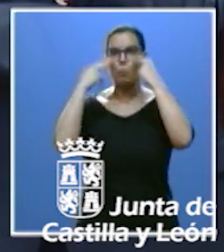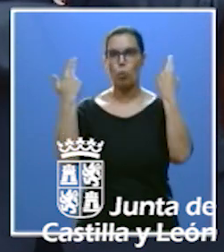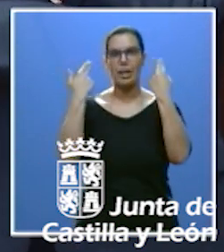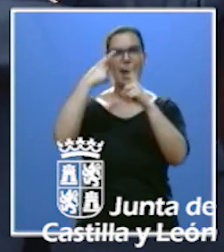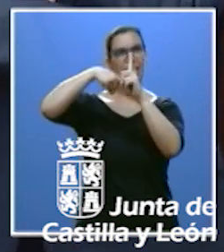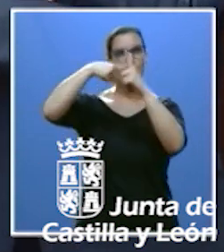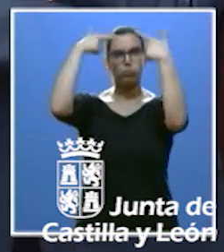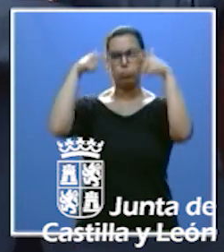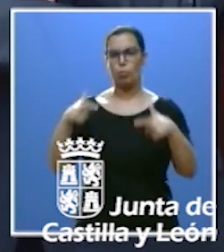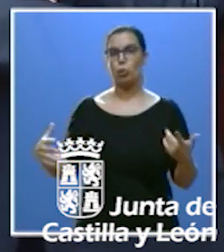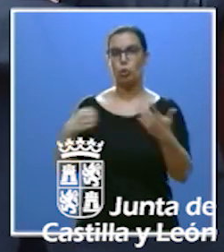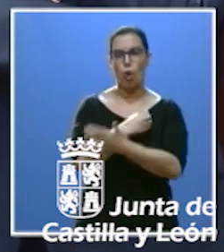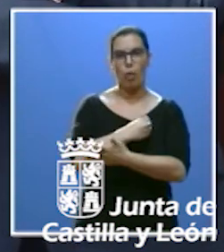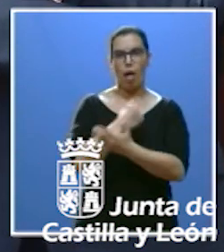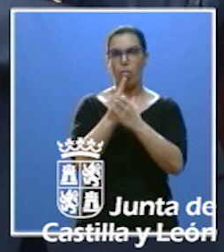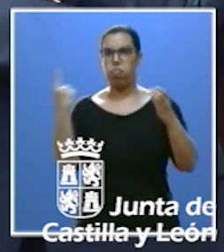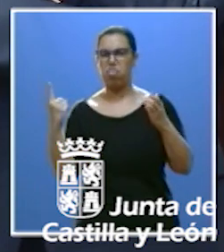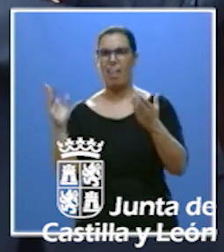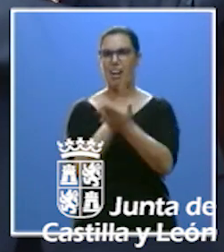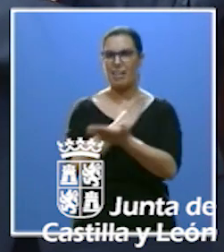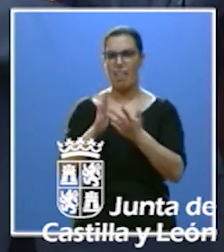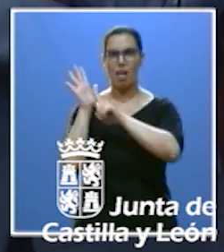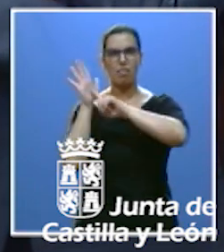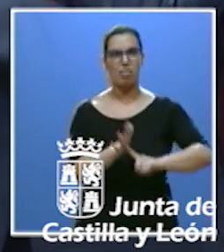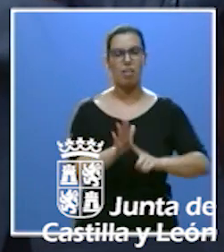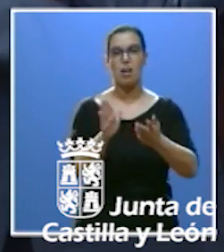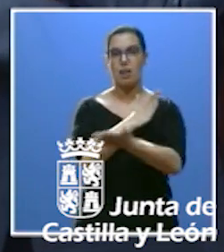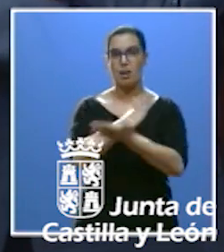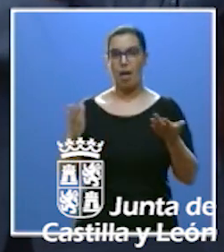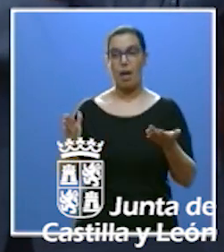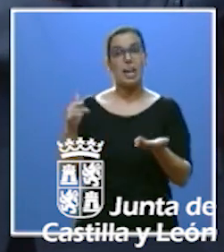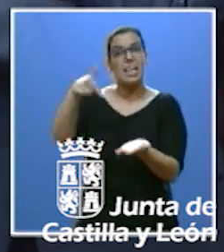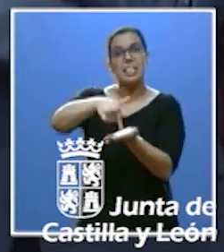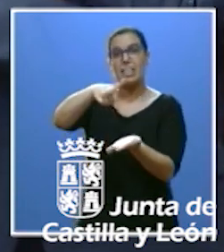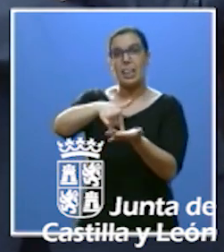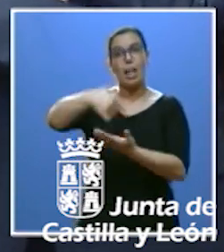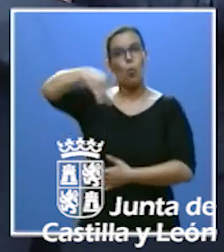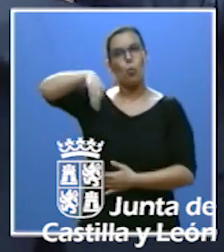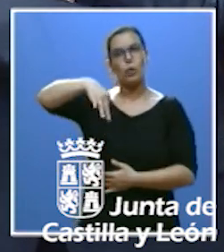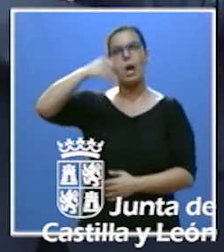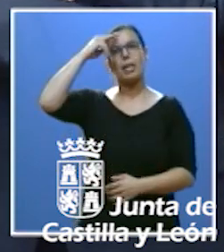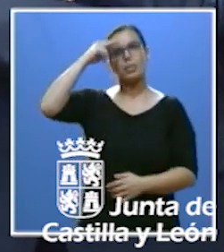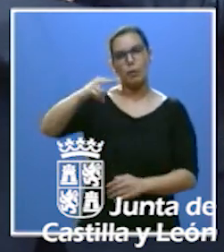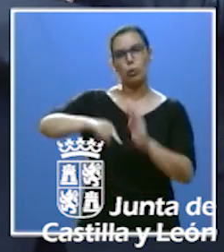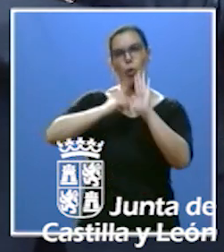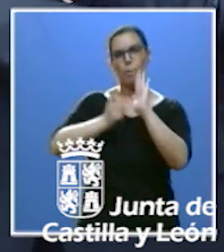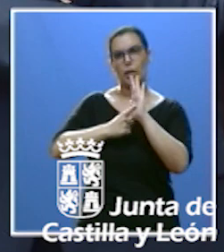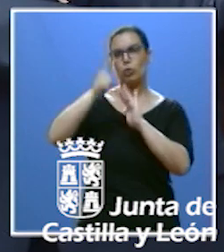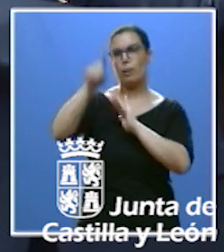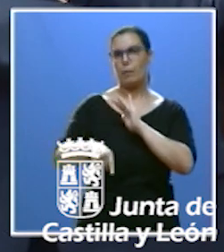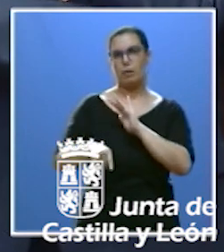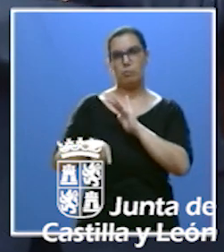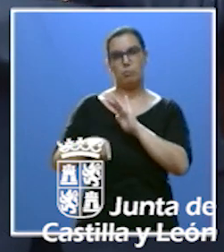sin exclusiones, sin tratamientos discriminatorios, y sin más exigencia que el respeto, también pleno e igual a la